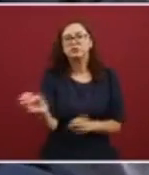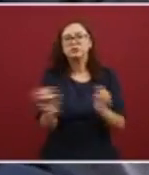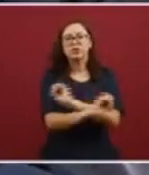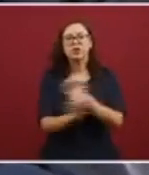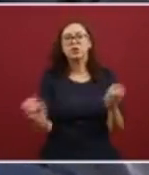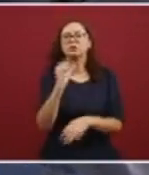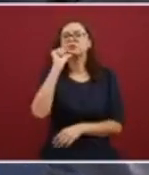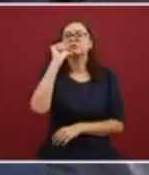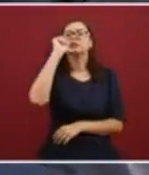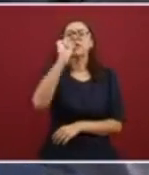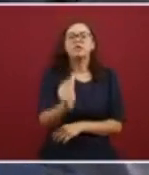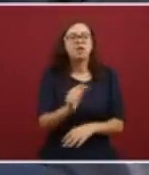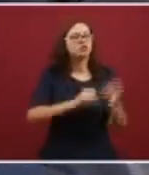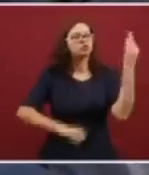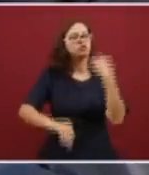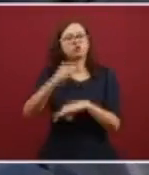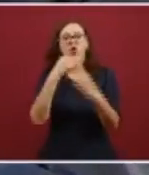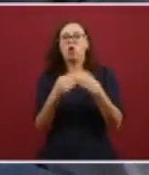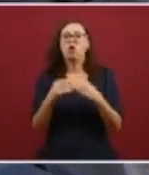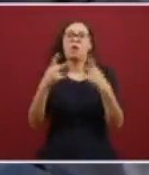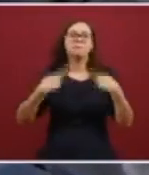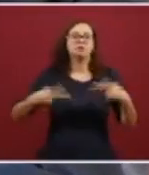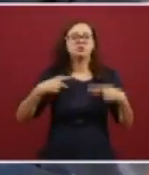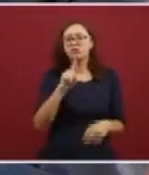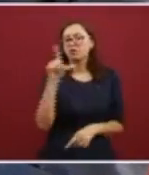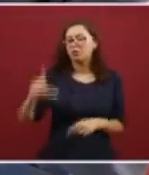todo funcionario corrupto